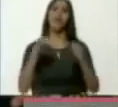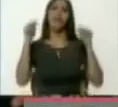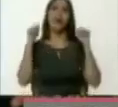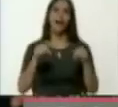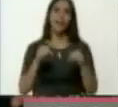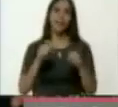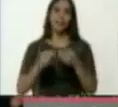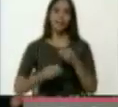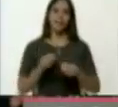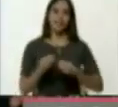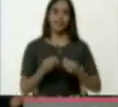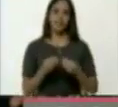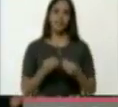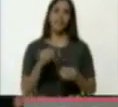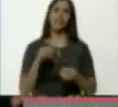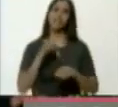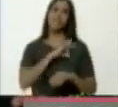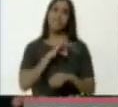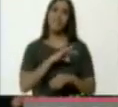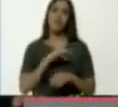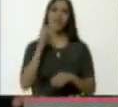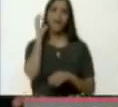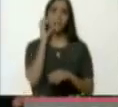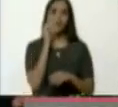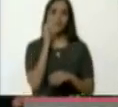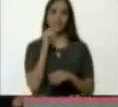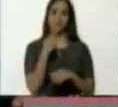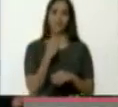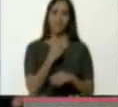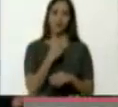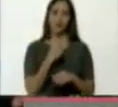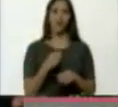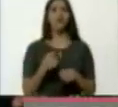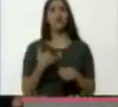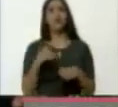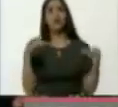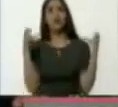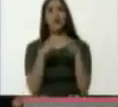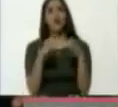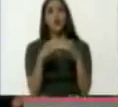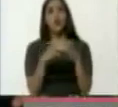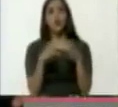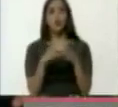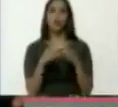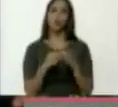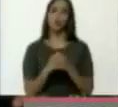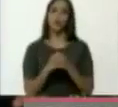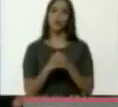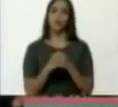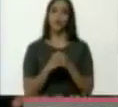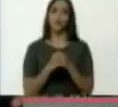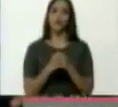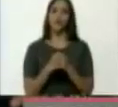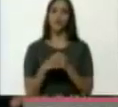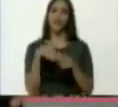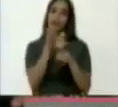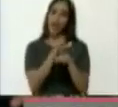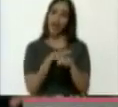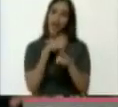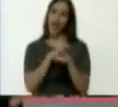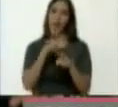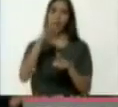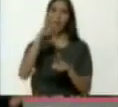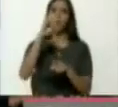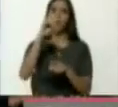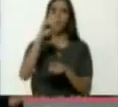generó porque el señor Capriles por dijo misógeno. Que había un sector que se llamaban los boltonianos. Claro. Que es esa gente que, bueno, que